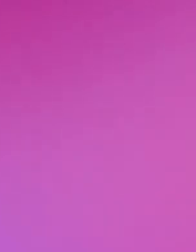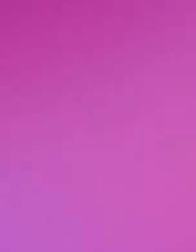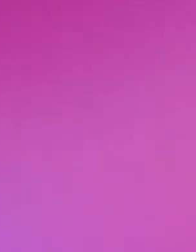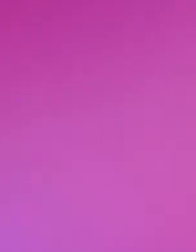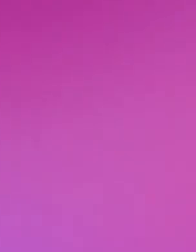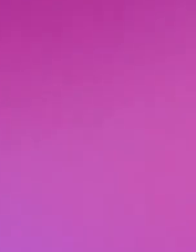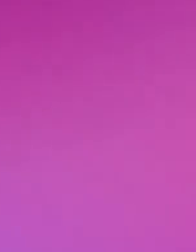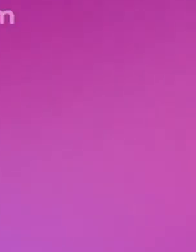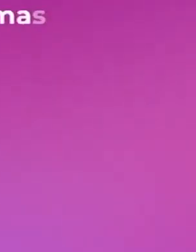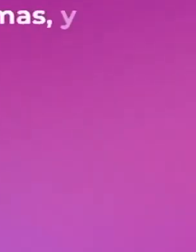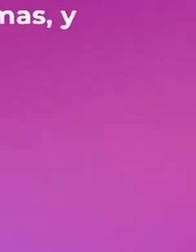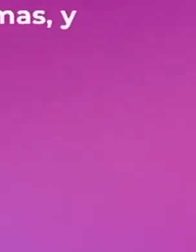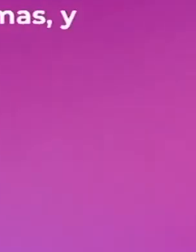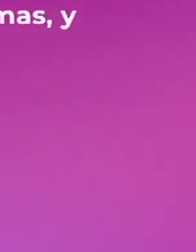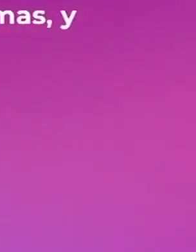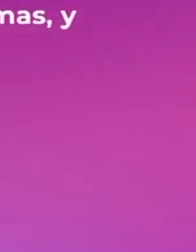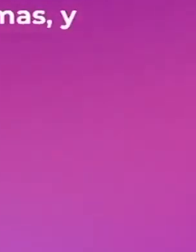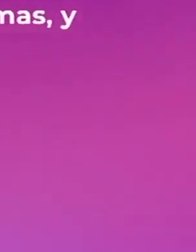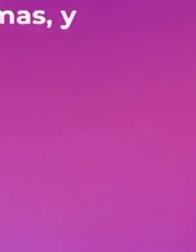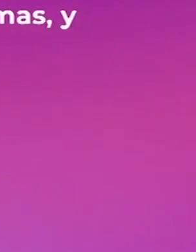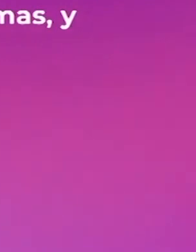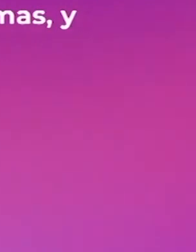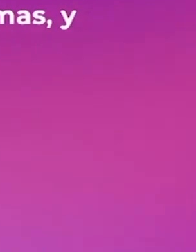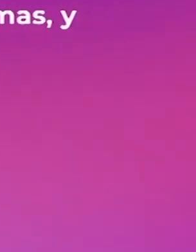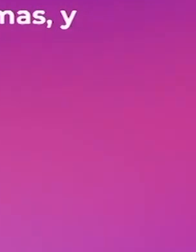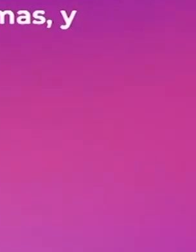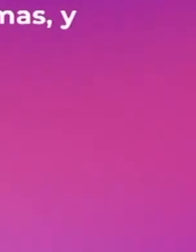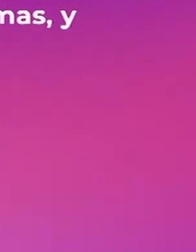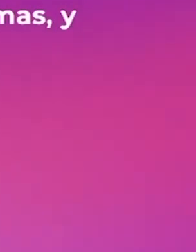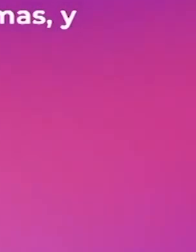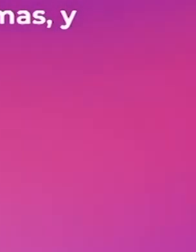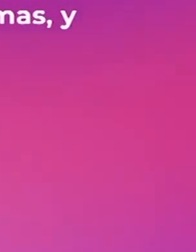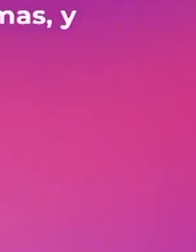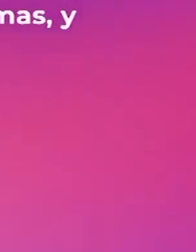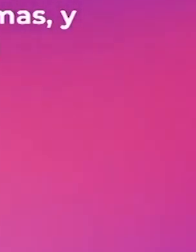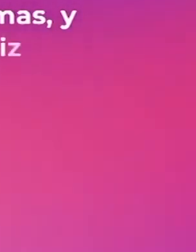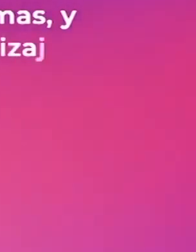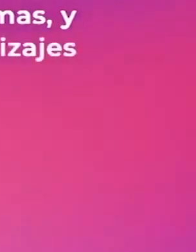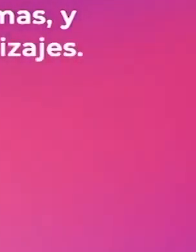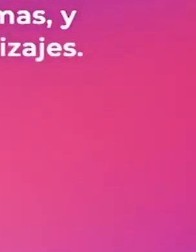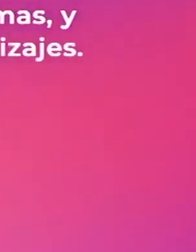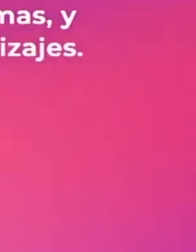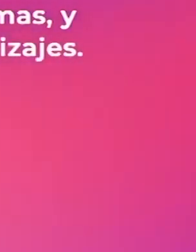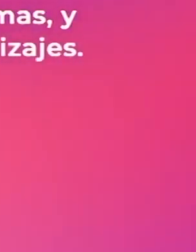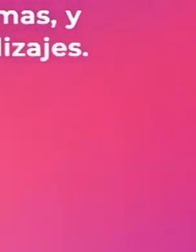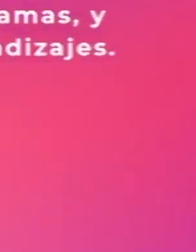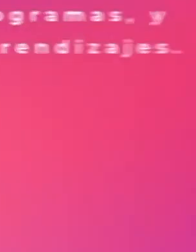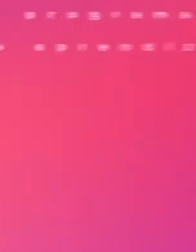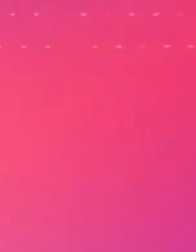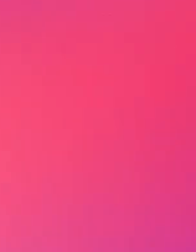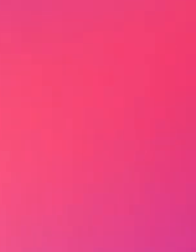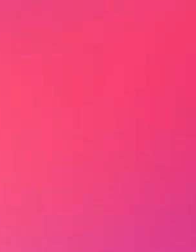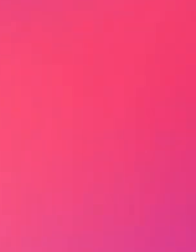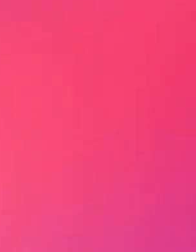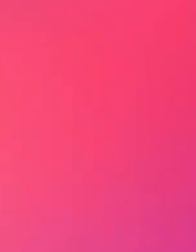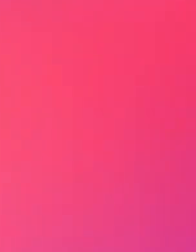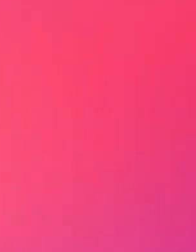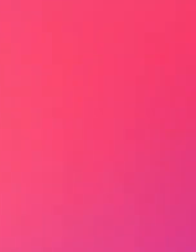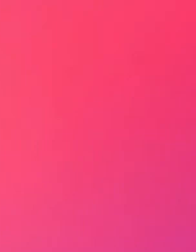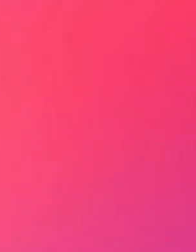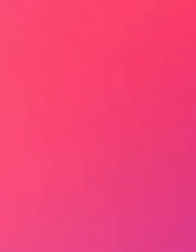aprendeencasa.cep.gov.mx, en donde podrás ver nuevamente los videos de los programas y además encontrarás actividades para fortalecer tus